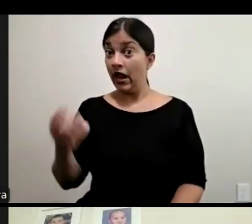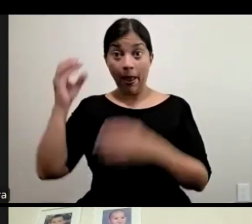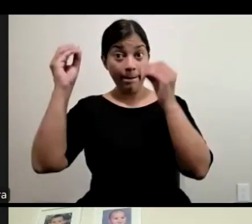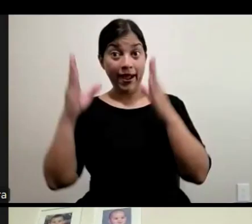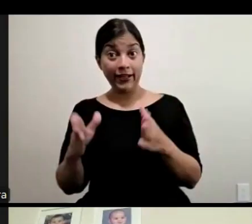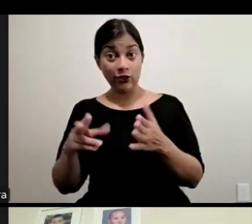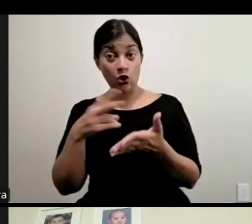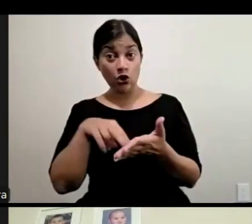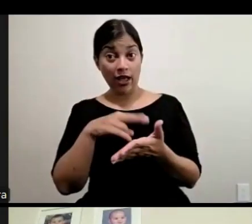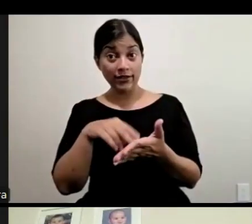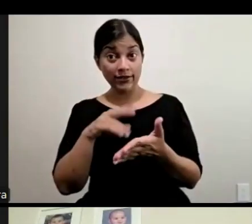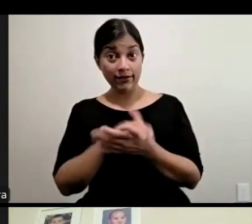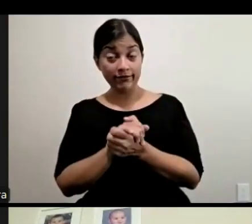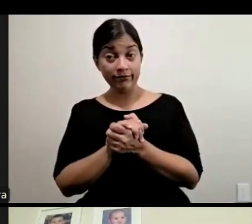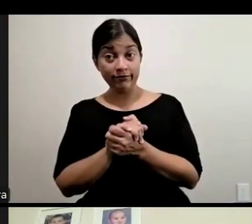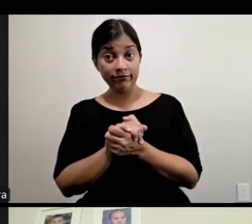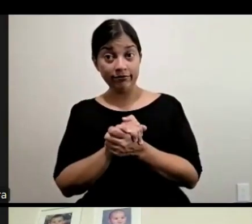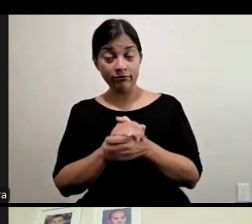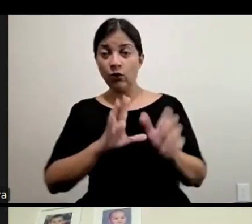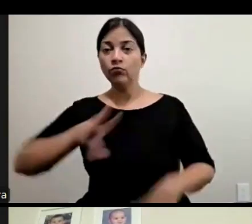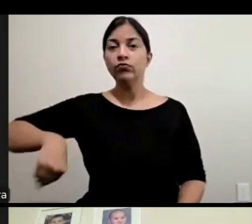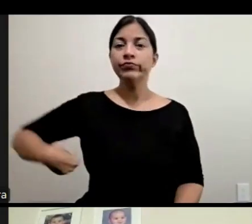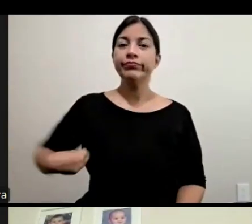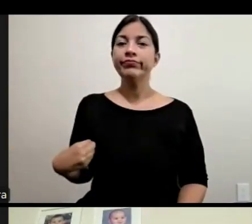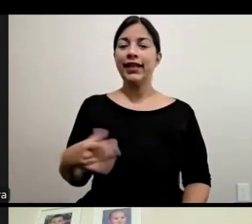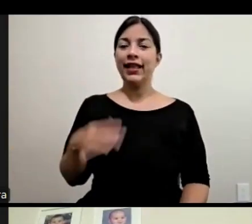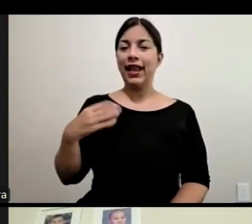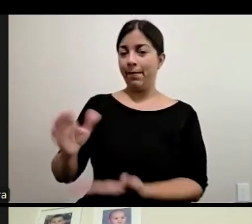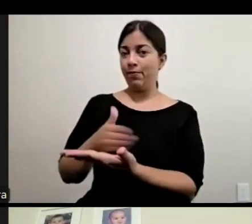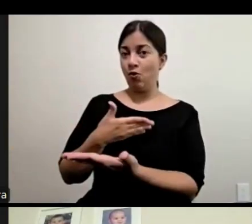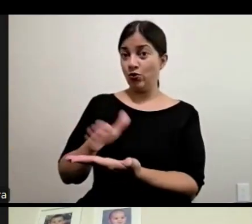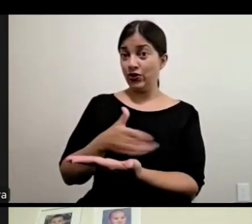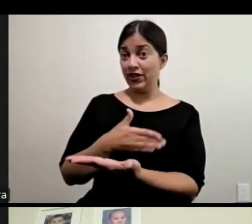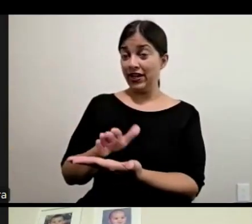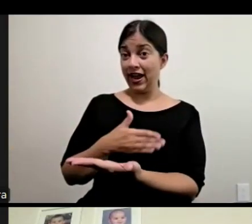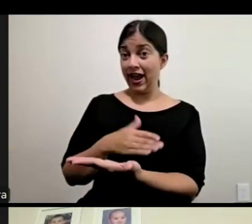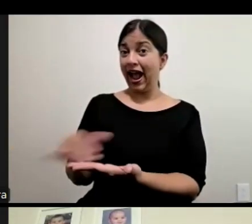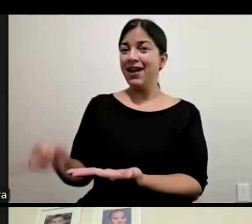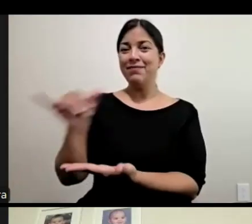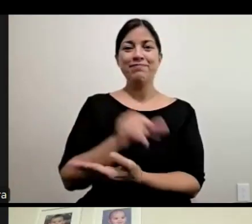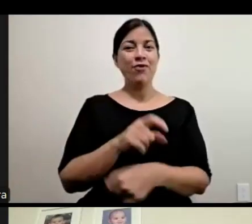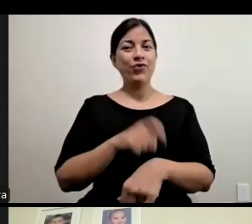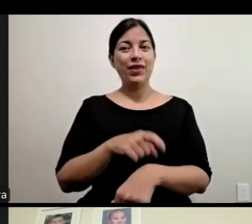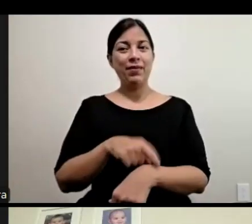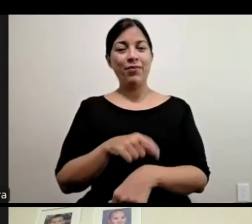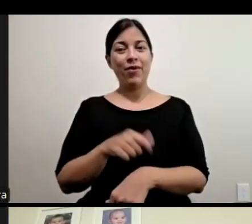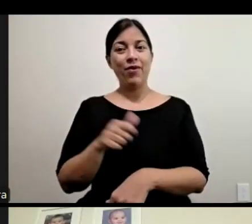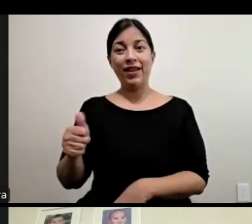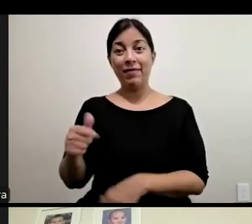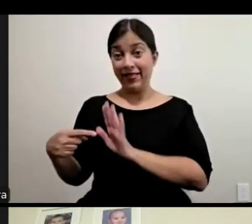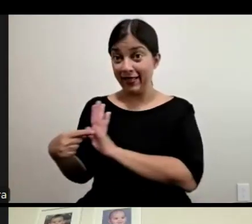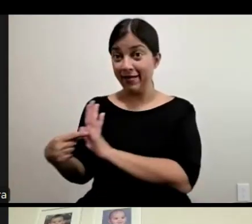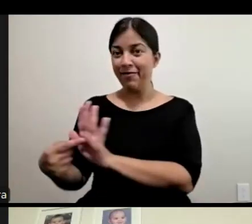el brazo y entonces él iba interpretando la música, la melodía, al mismo tiempo que iba demostrándole